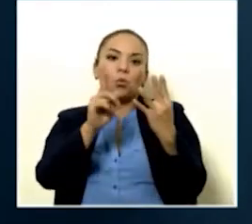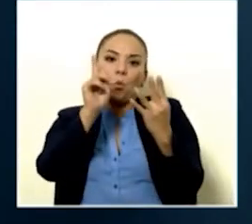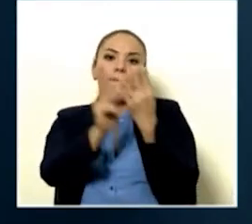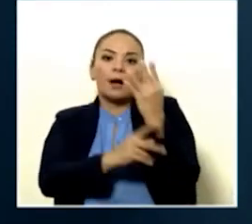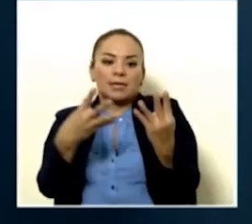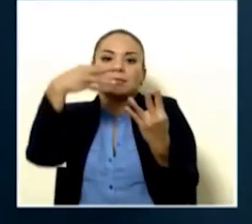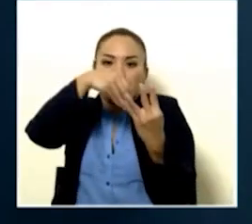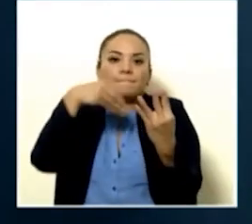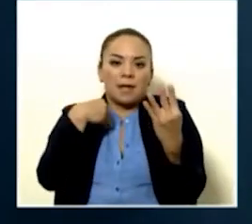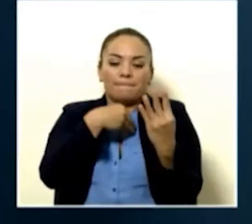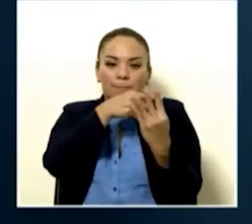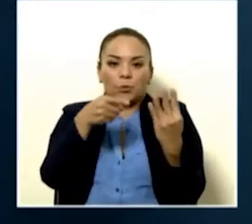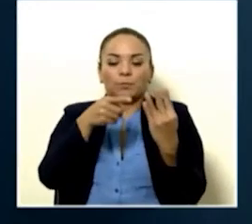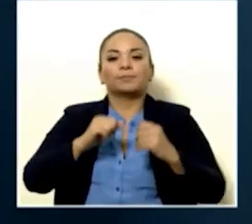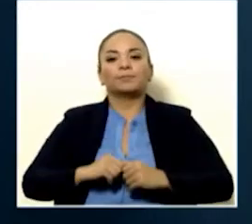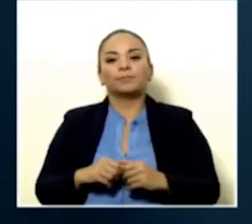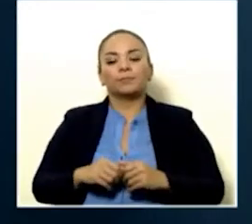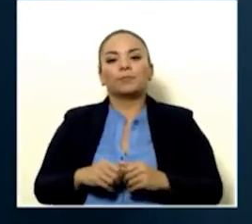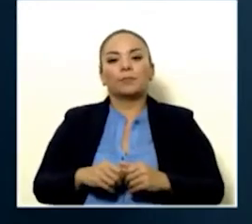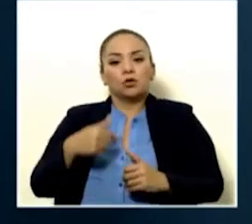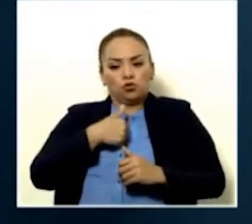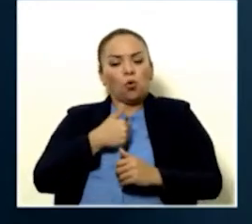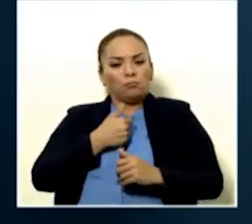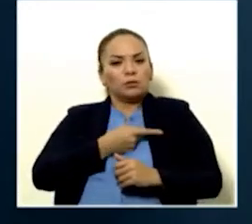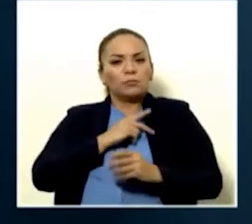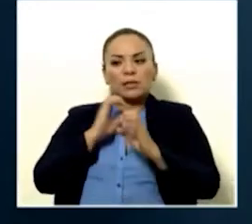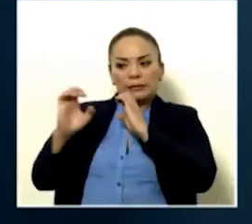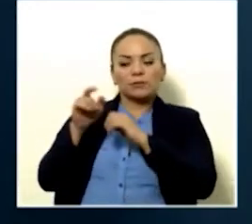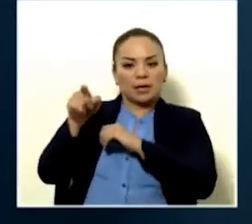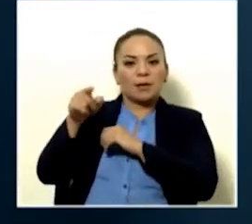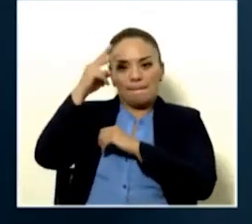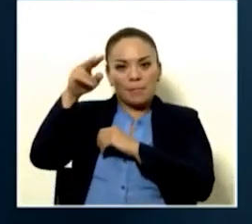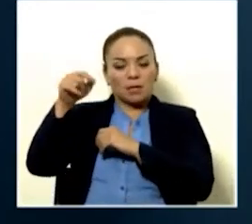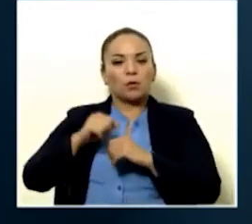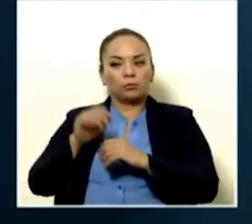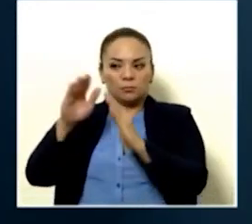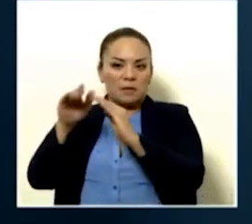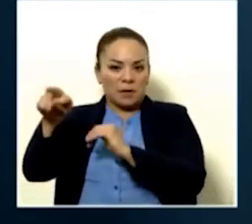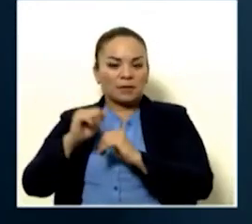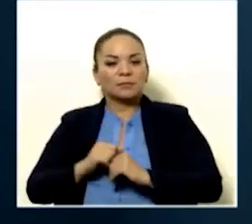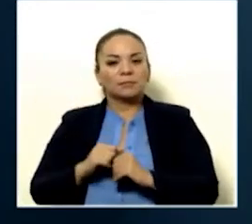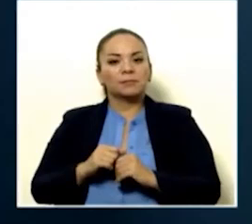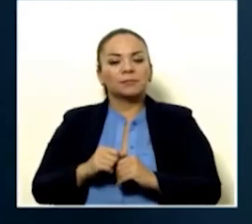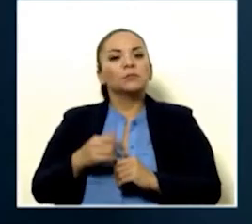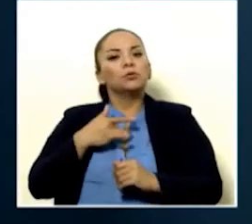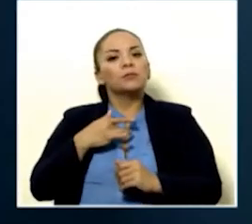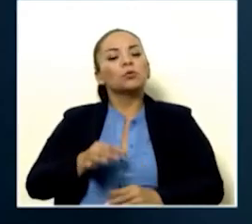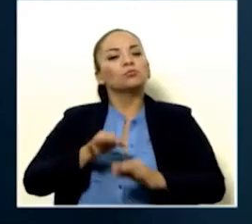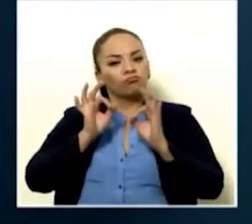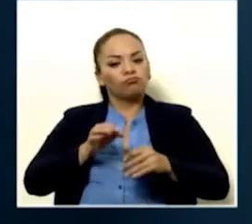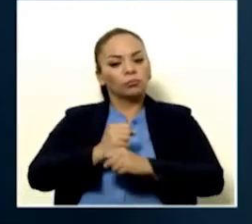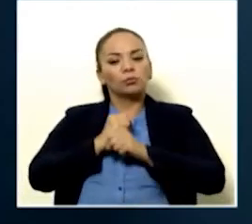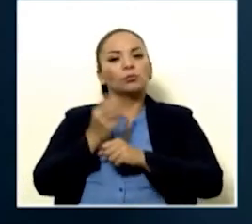aplicantes igualmente. Y yo la entrevisté a ella personalmente en México, donde reside. Estoy convencido de que va a